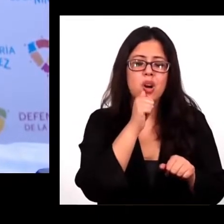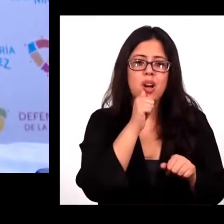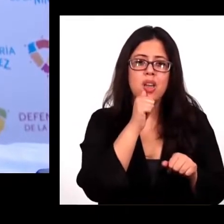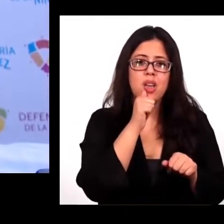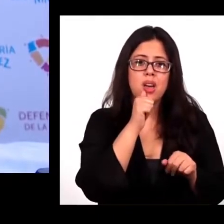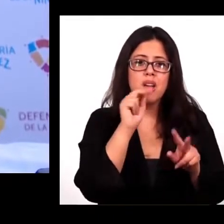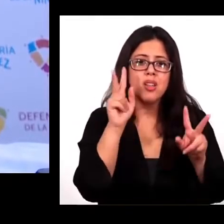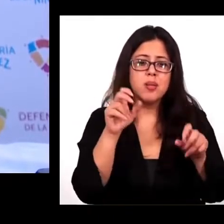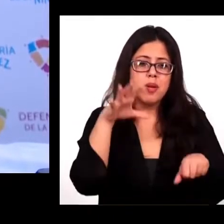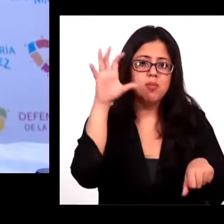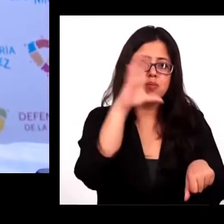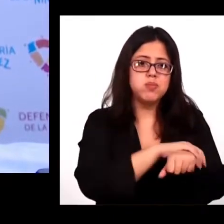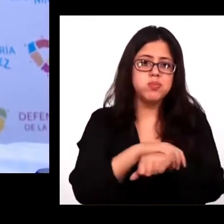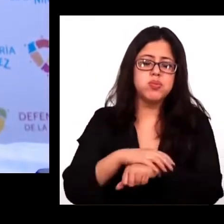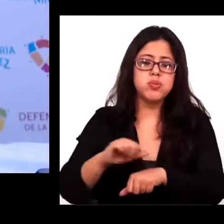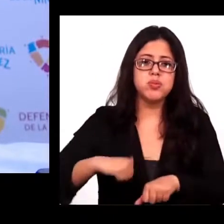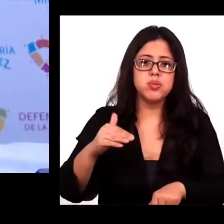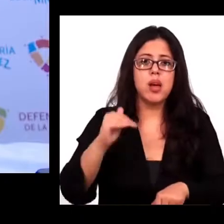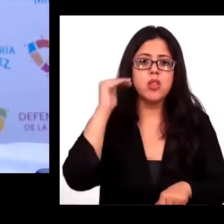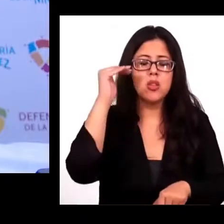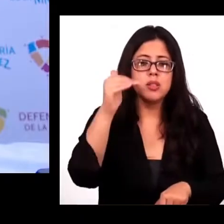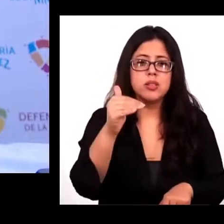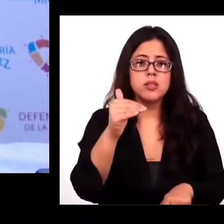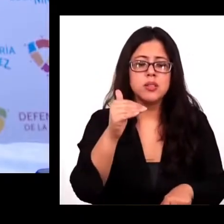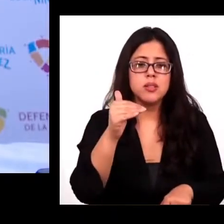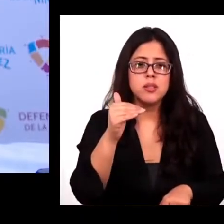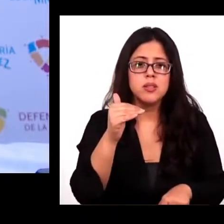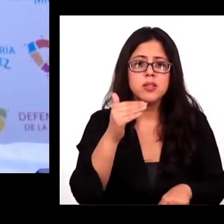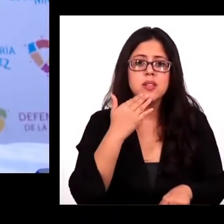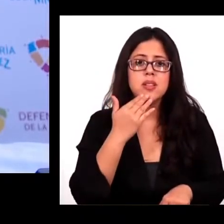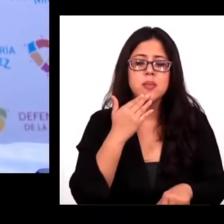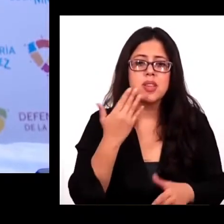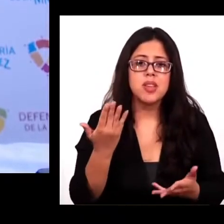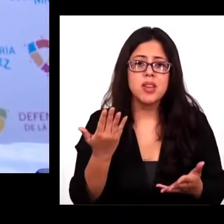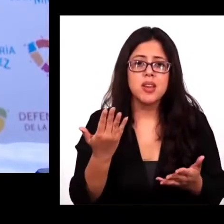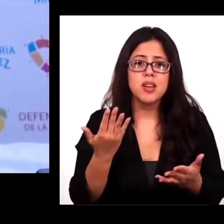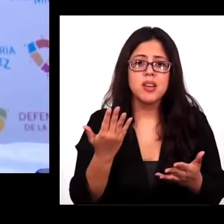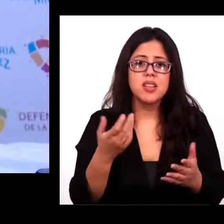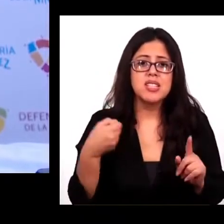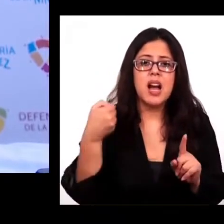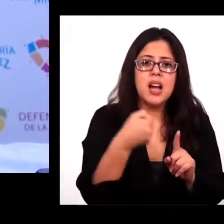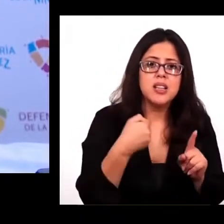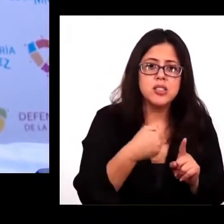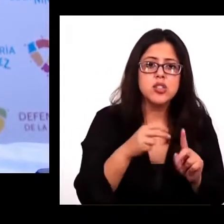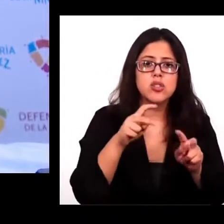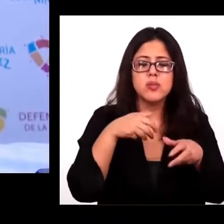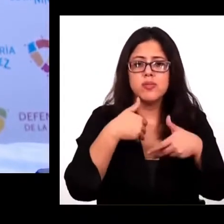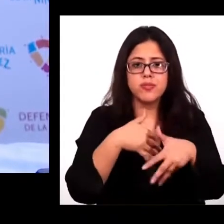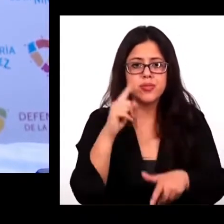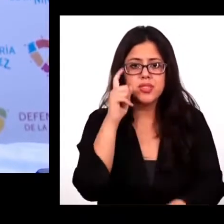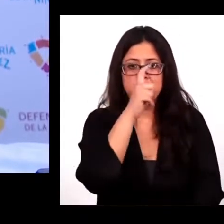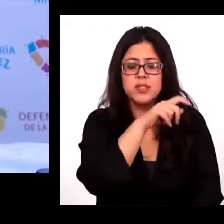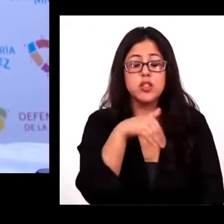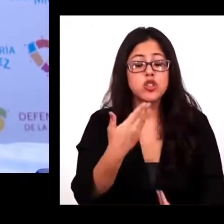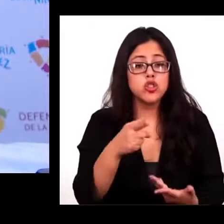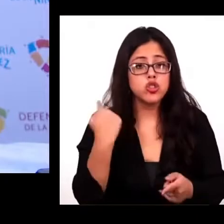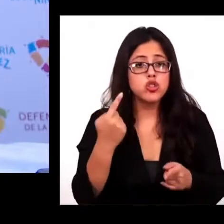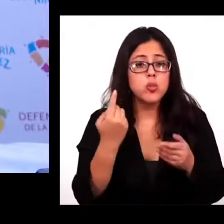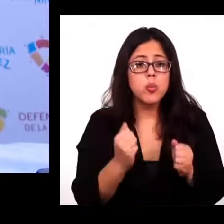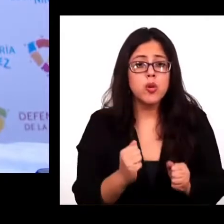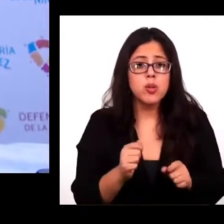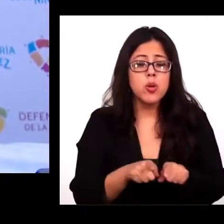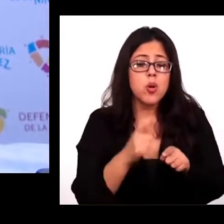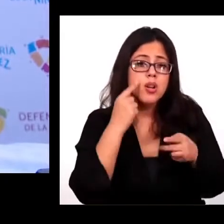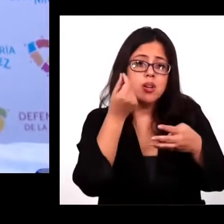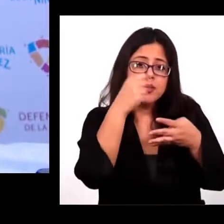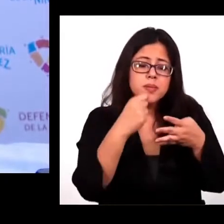la detención de adolescentes, ni tampoco la agresión o contextos de manifestación compleja. Lo que nosotros podemos verificar